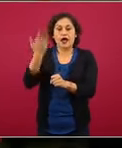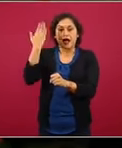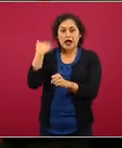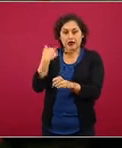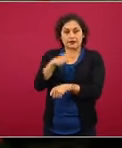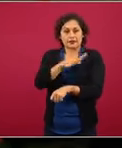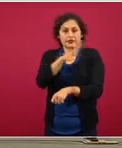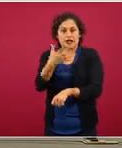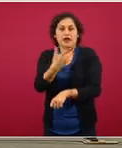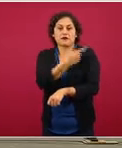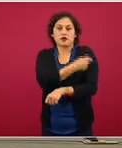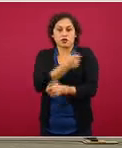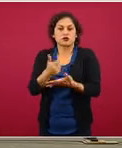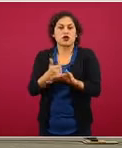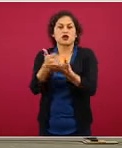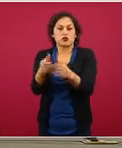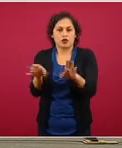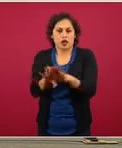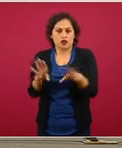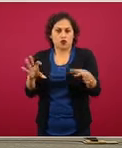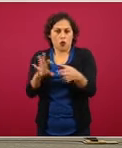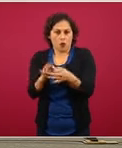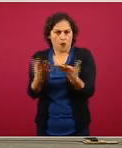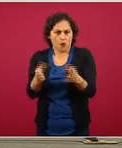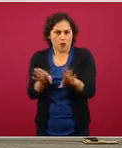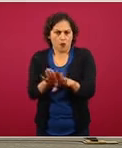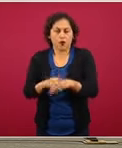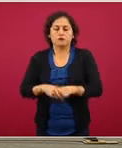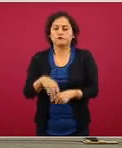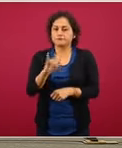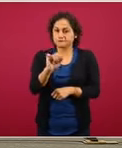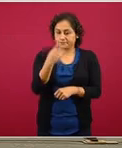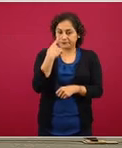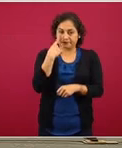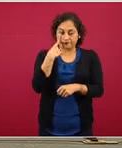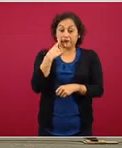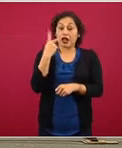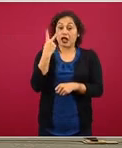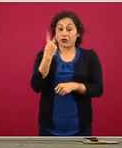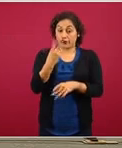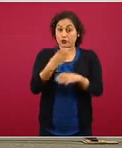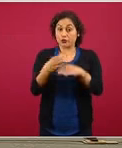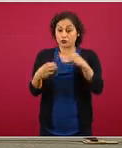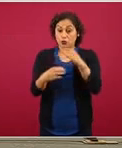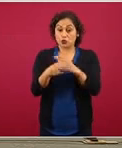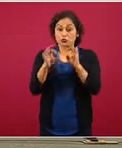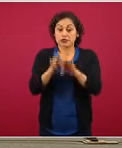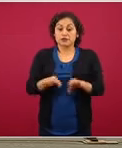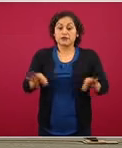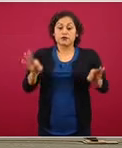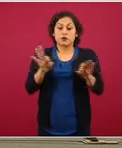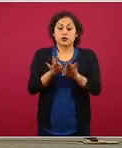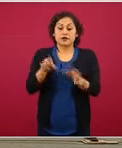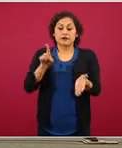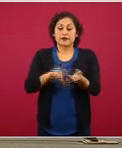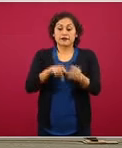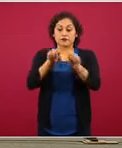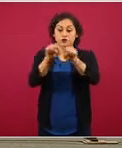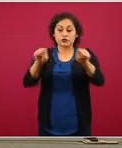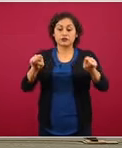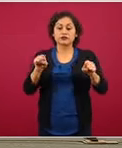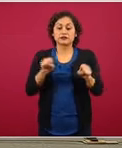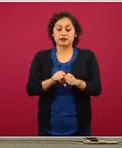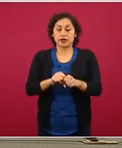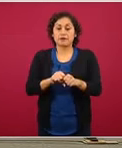general? Claro, mira, hay dos características creo que principales de nuestro sistema